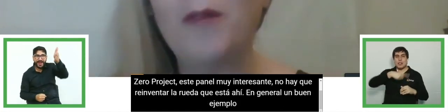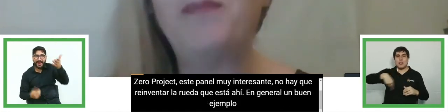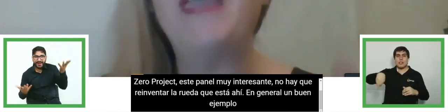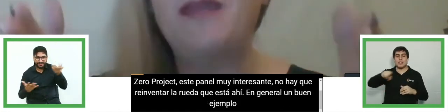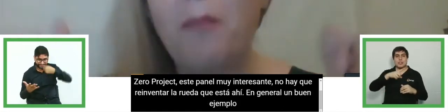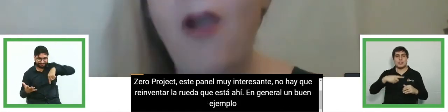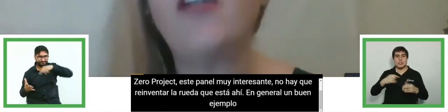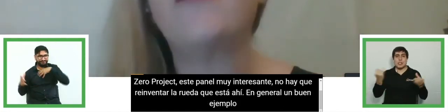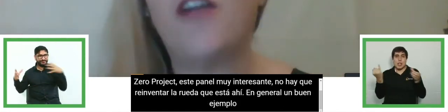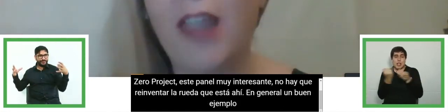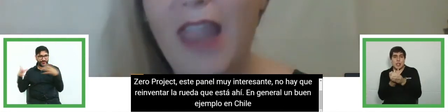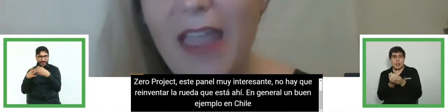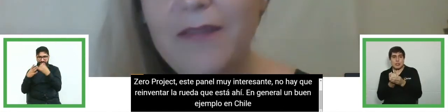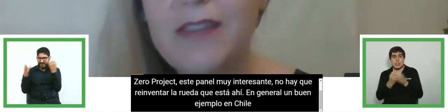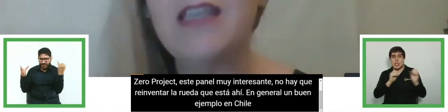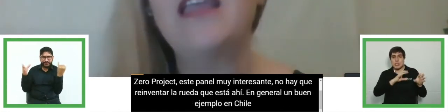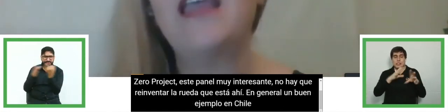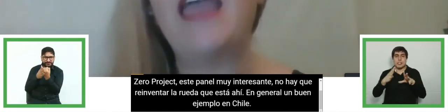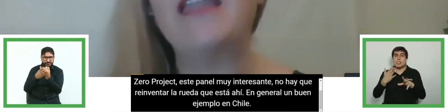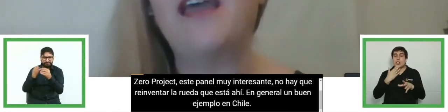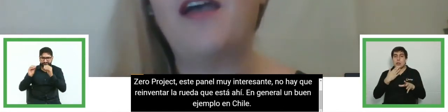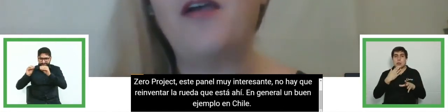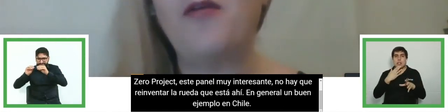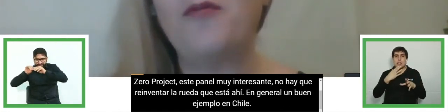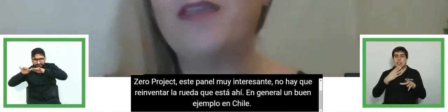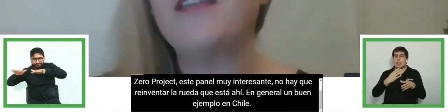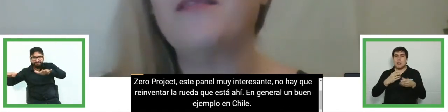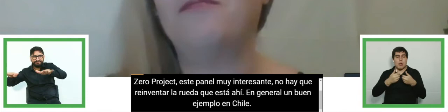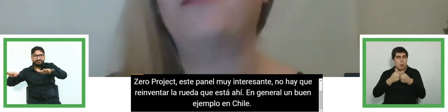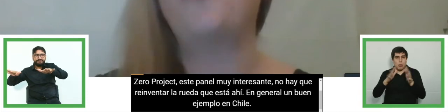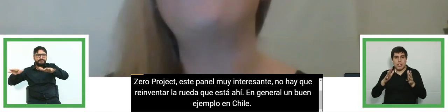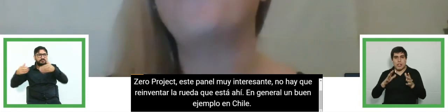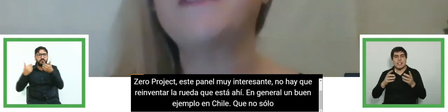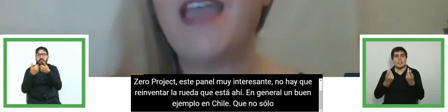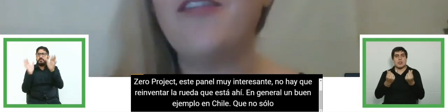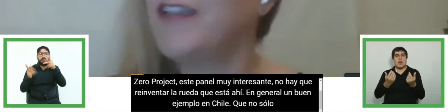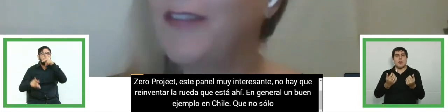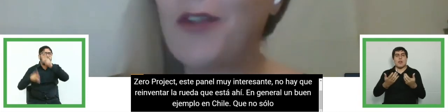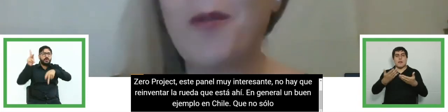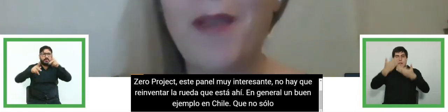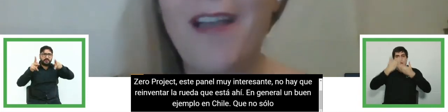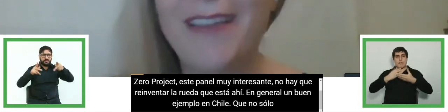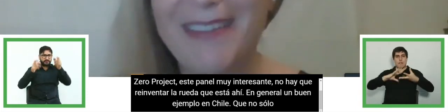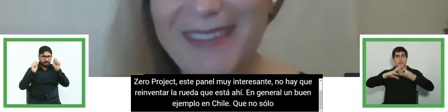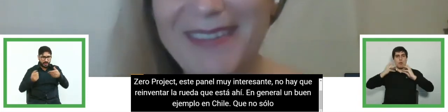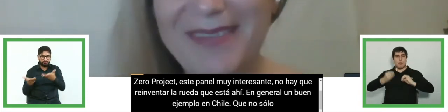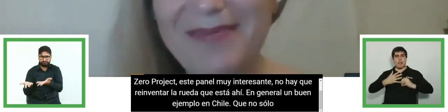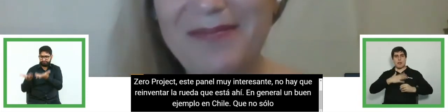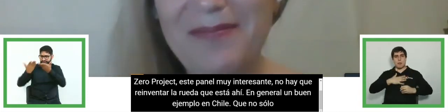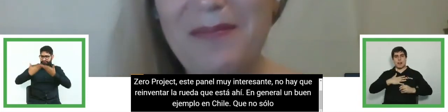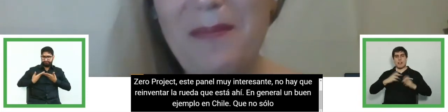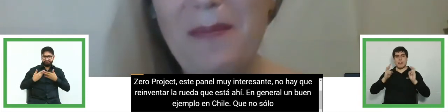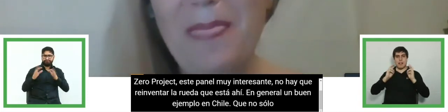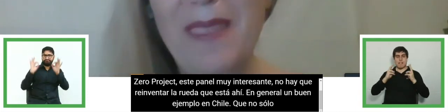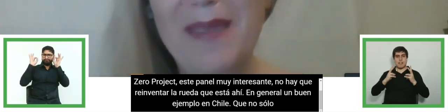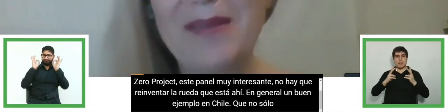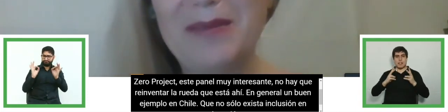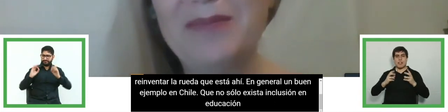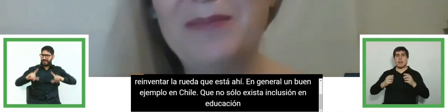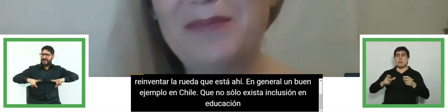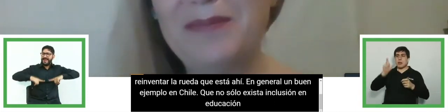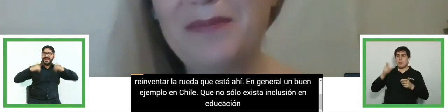exista inclusión en educación, sino que en general y que sea parte de nuestra vida y que podemos seguir juntos, no dejar a nadie